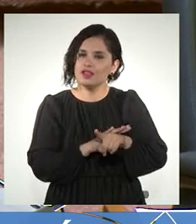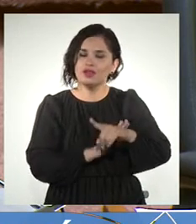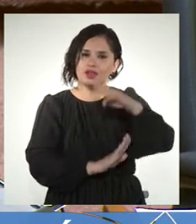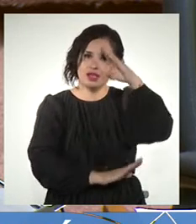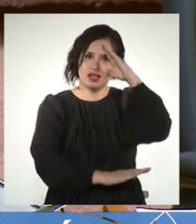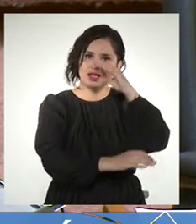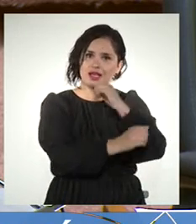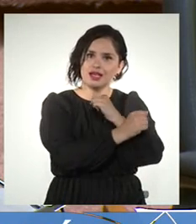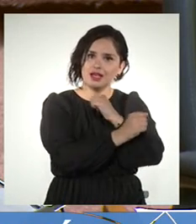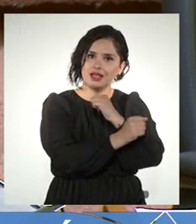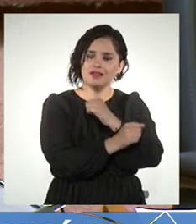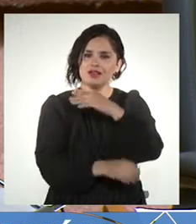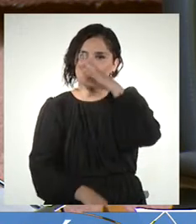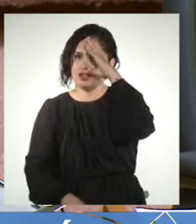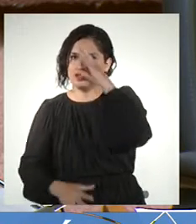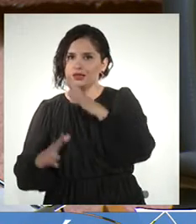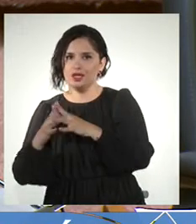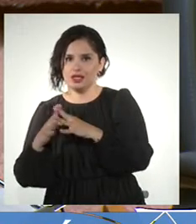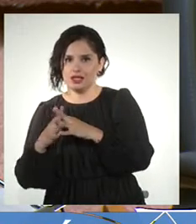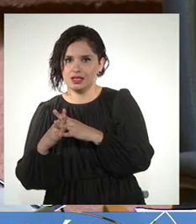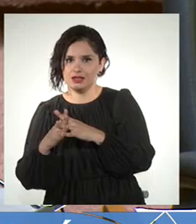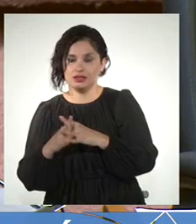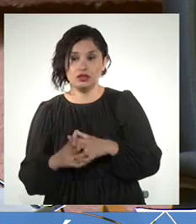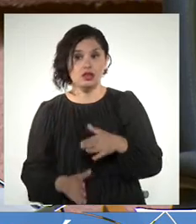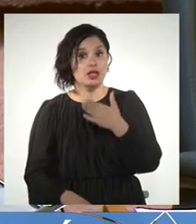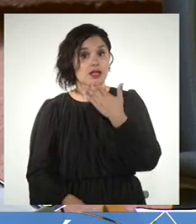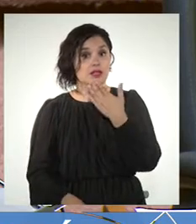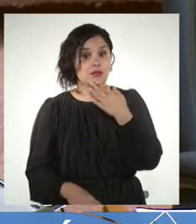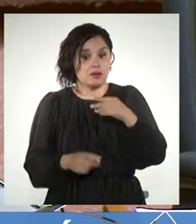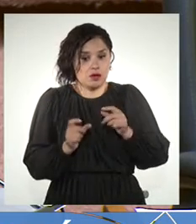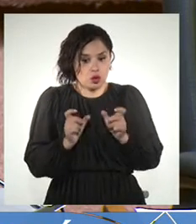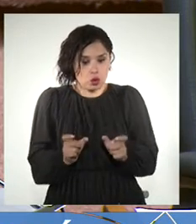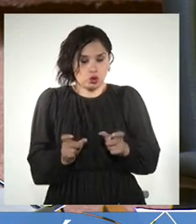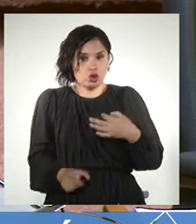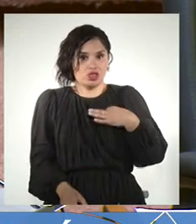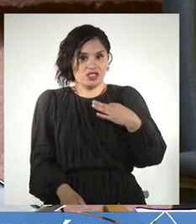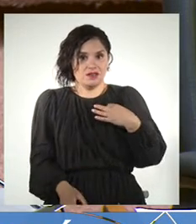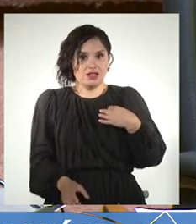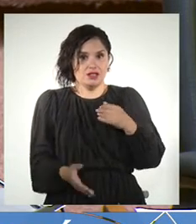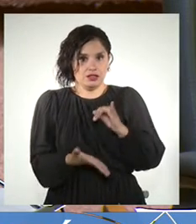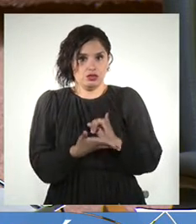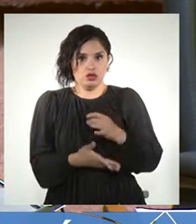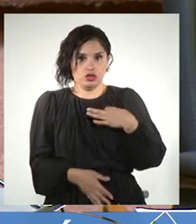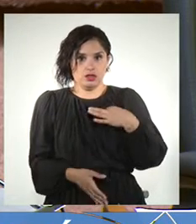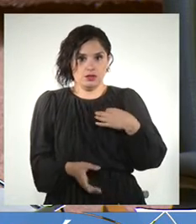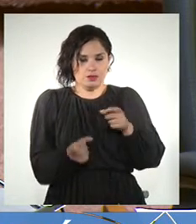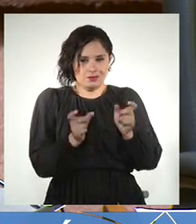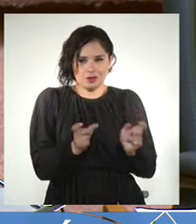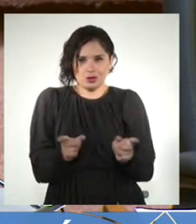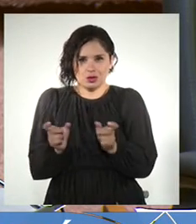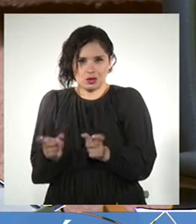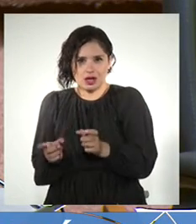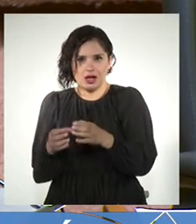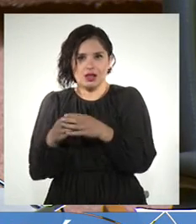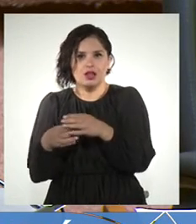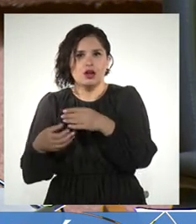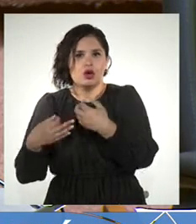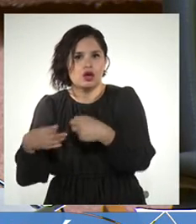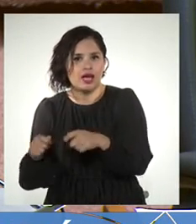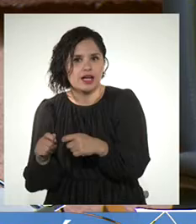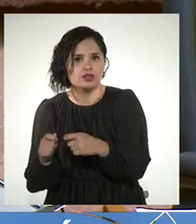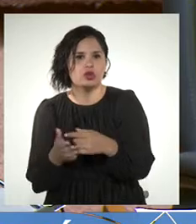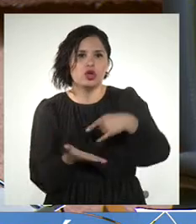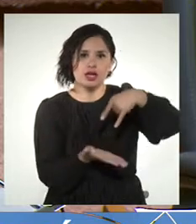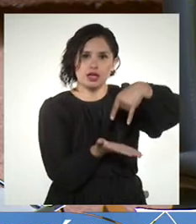Ejército. Habrá además un control civil sobre los gastos reservados, tanto los ministros respectivos, pero también del Congreso,